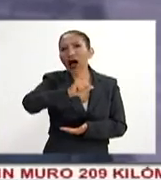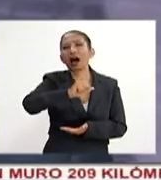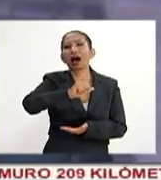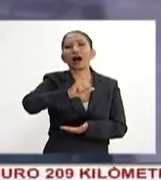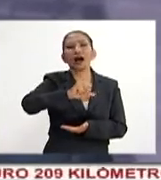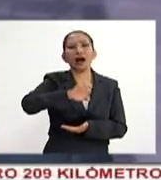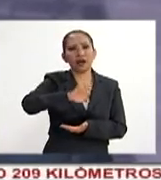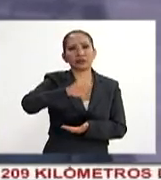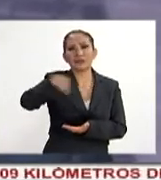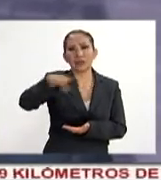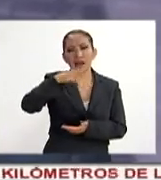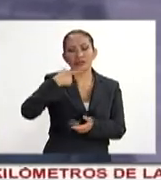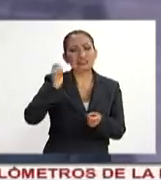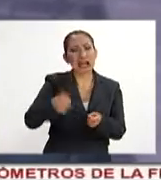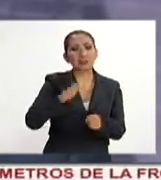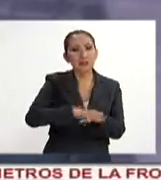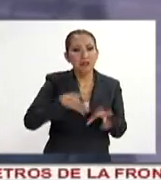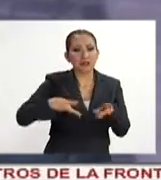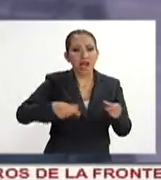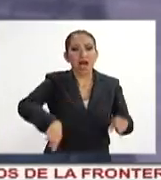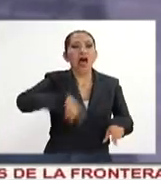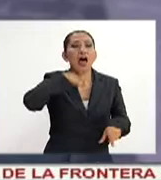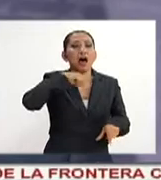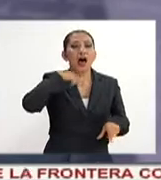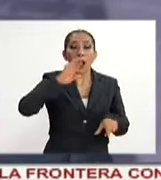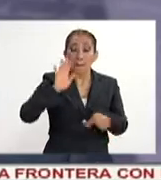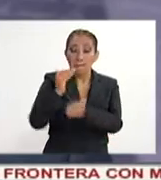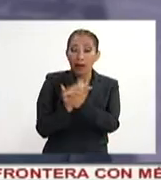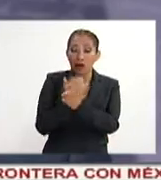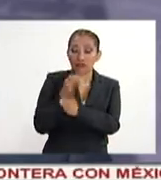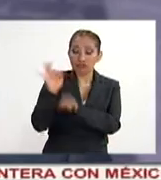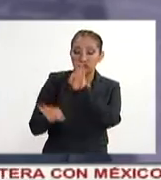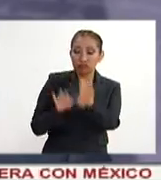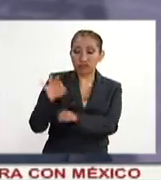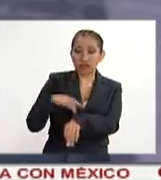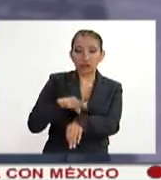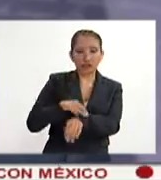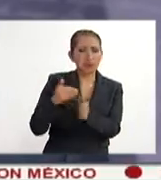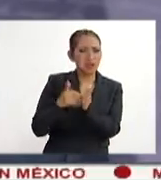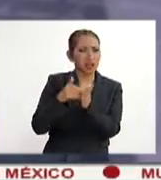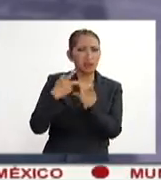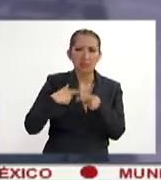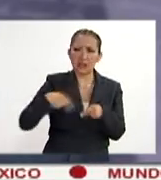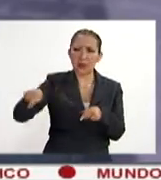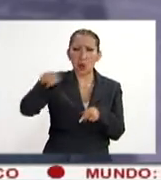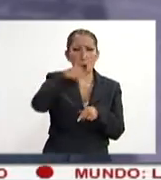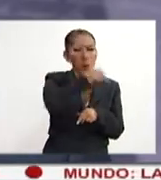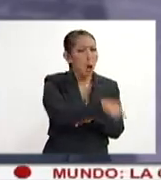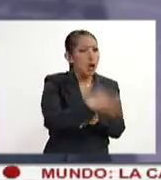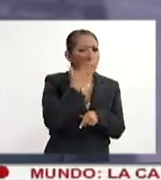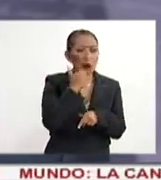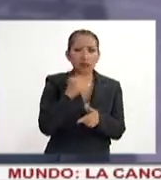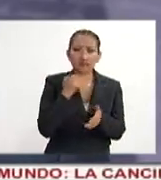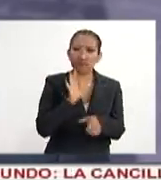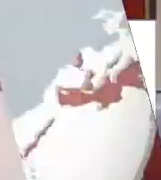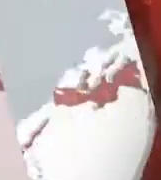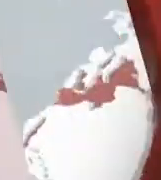El Trump Care implica más costos y menos atención médica y va a dejar a millones de estadounidenses sin